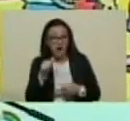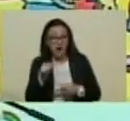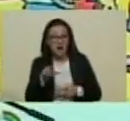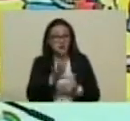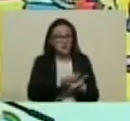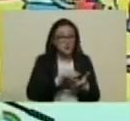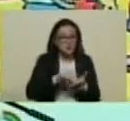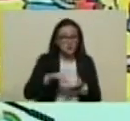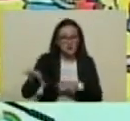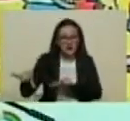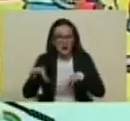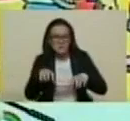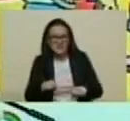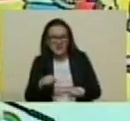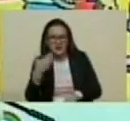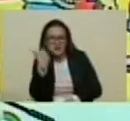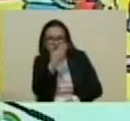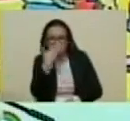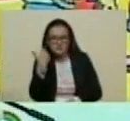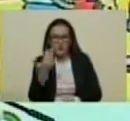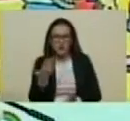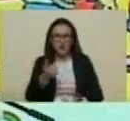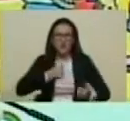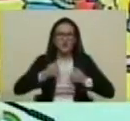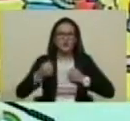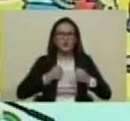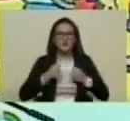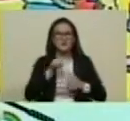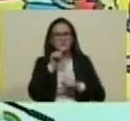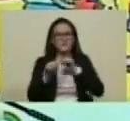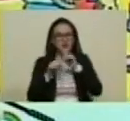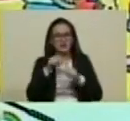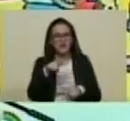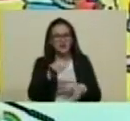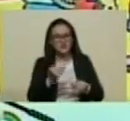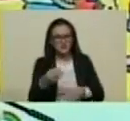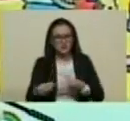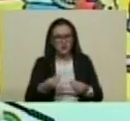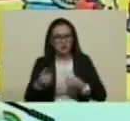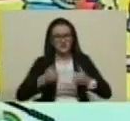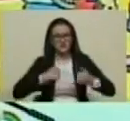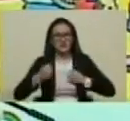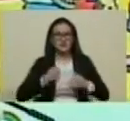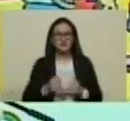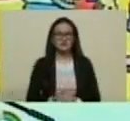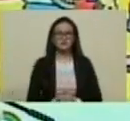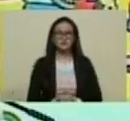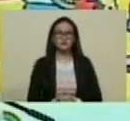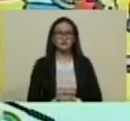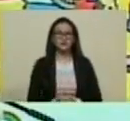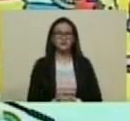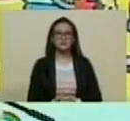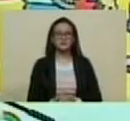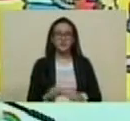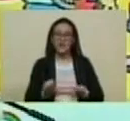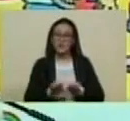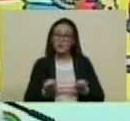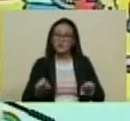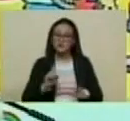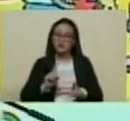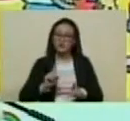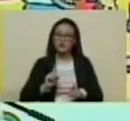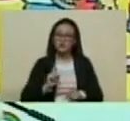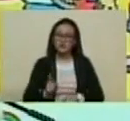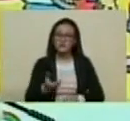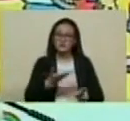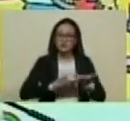capitalista, la ambición, el egoísmo, la maldad. Y la educación debe combinar